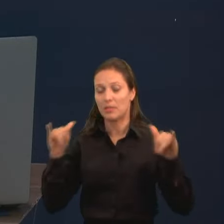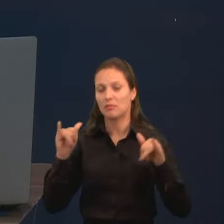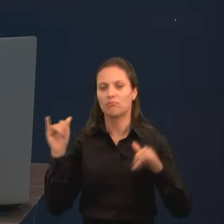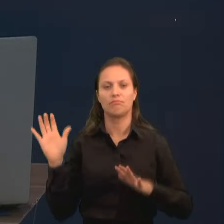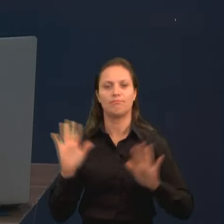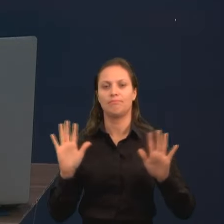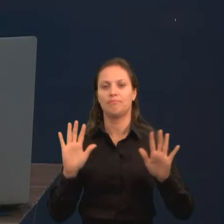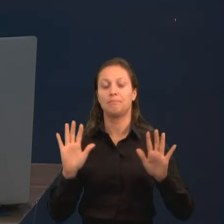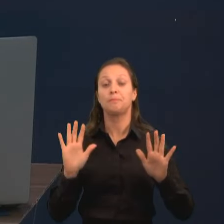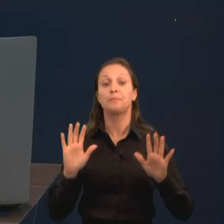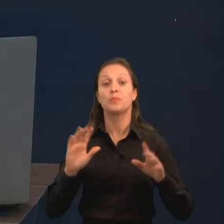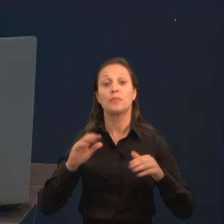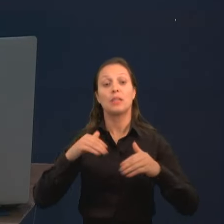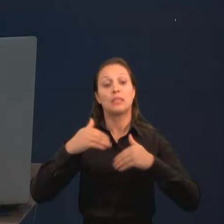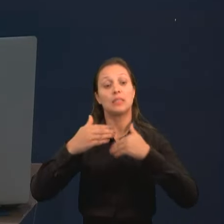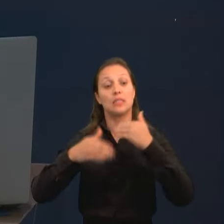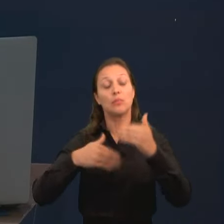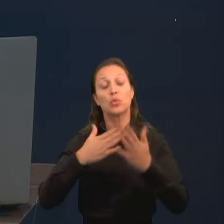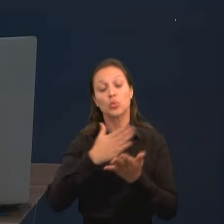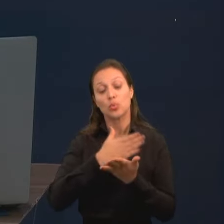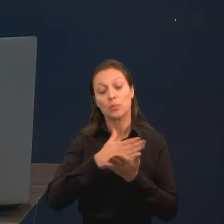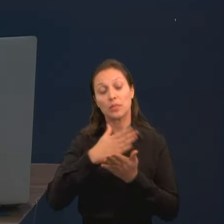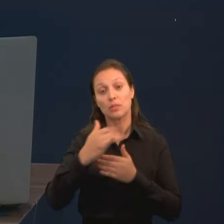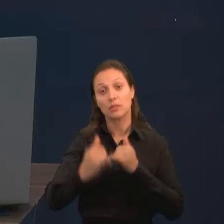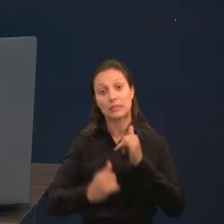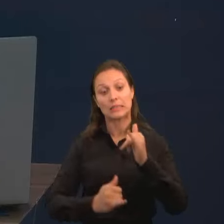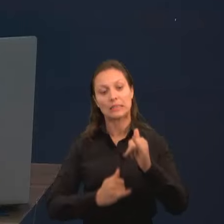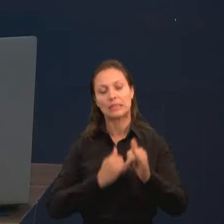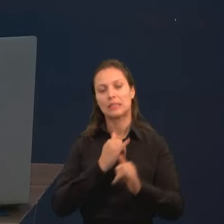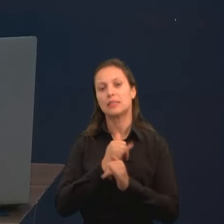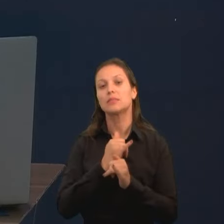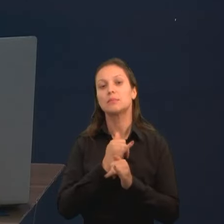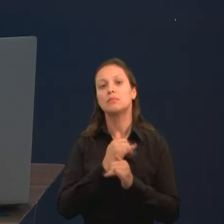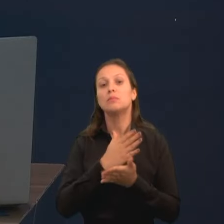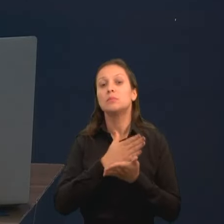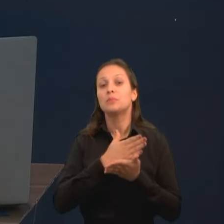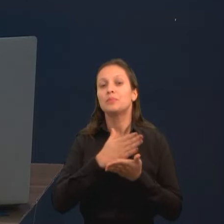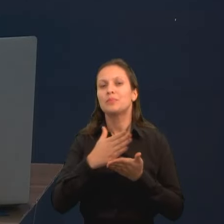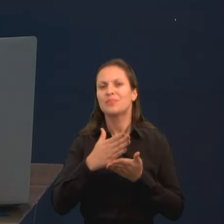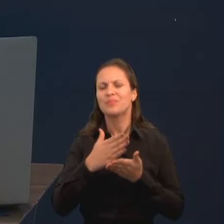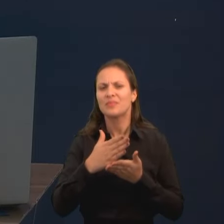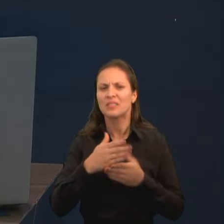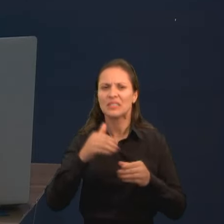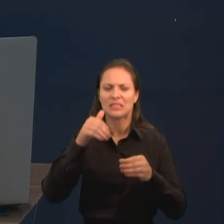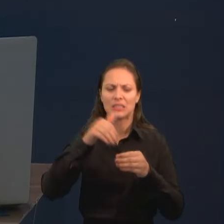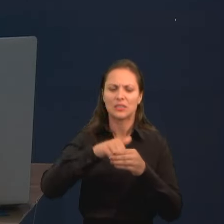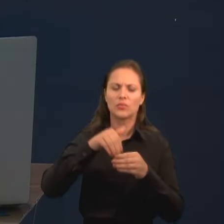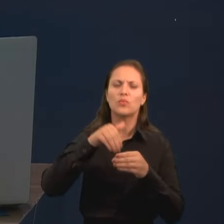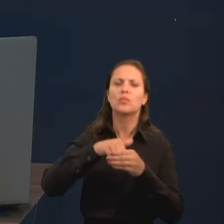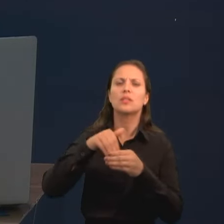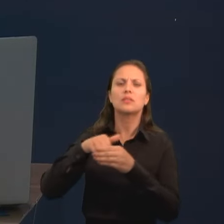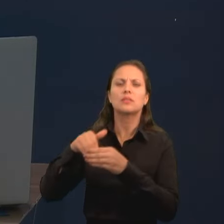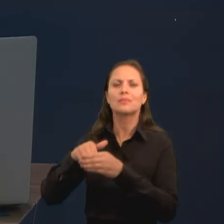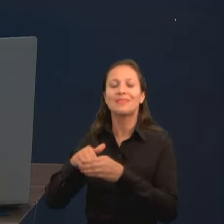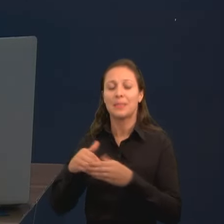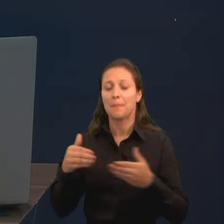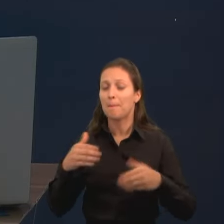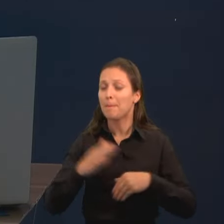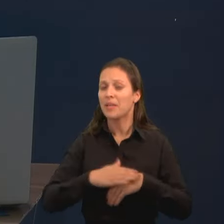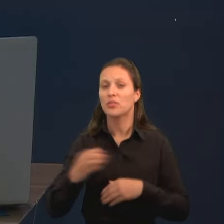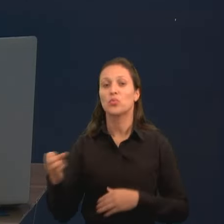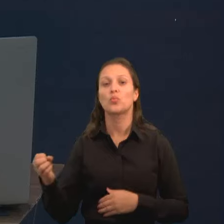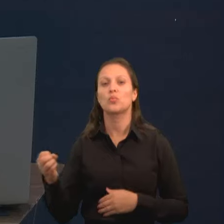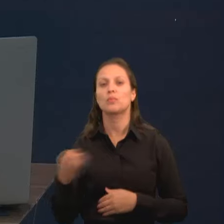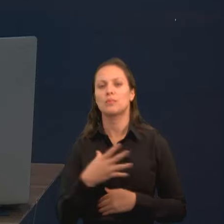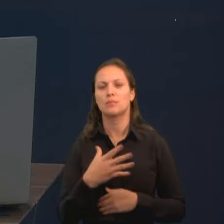informativa. A lo largo del tiempo surge la Internet y con esto pasamos a las